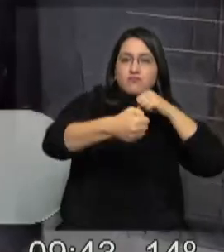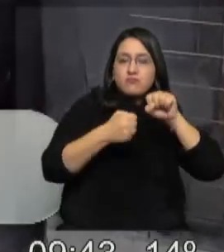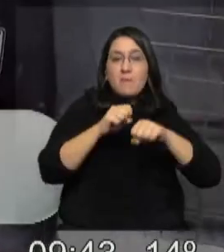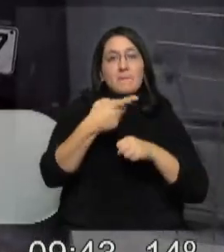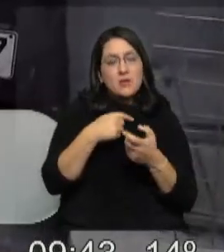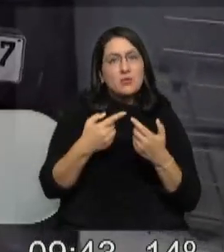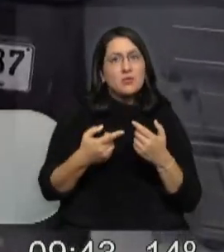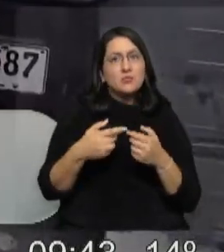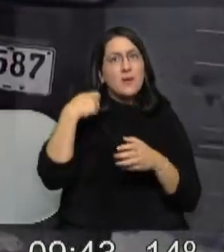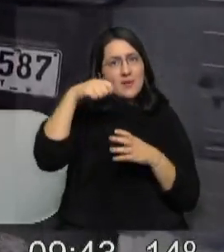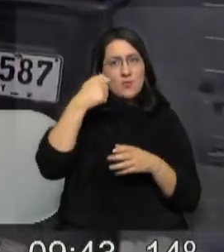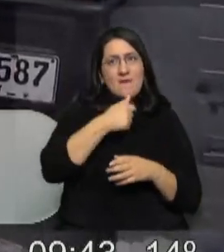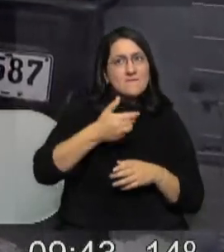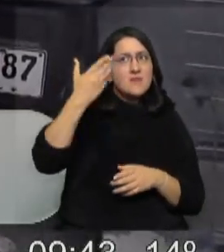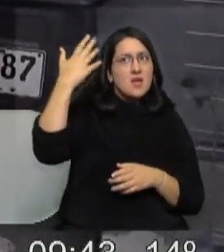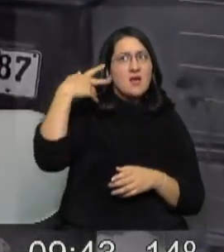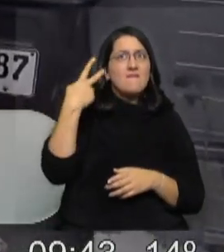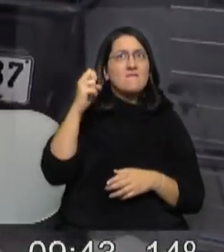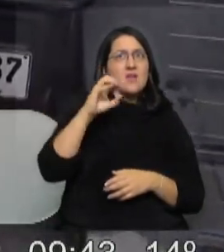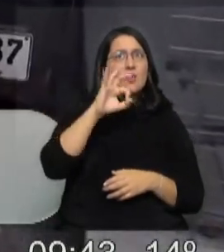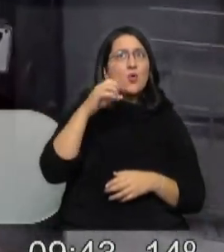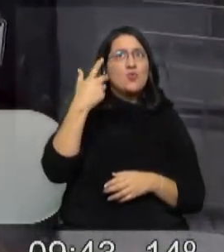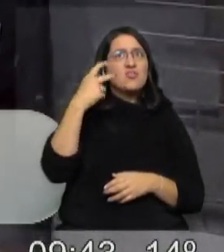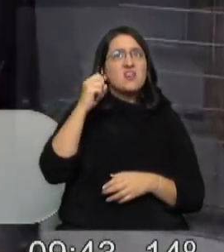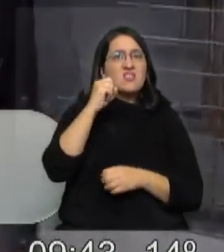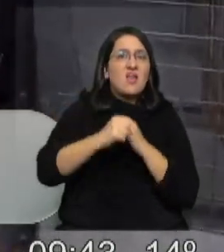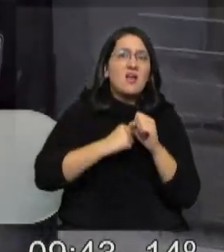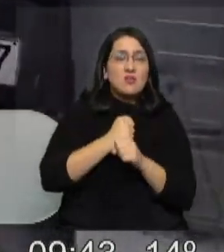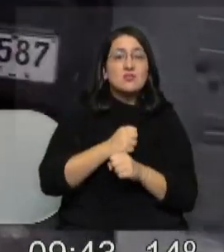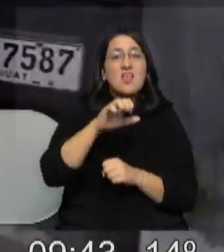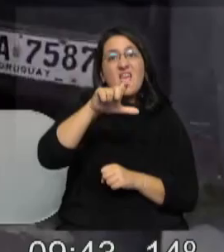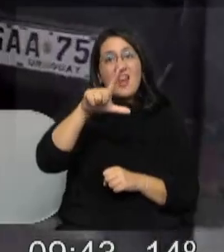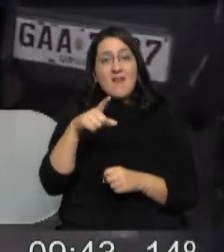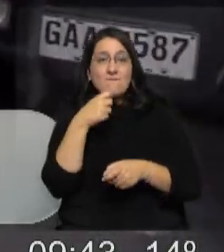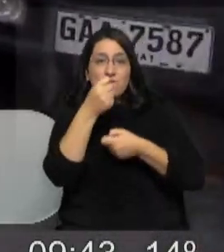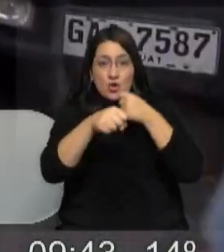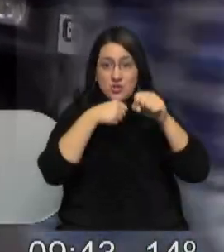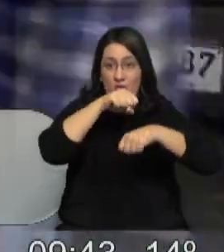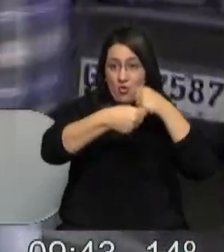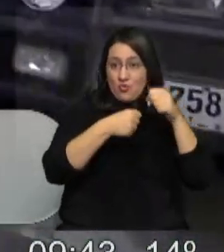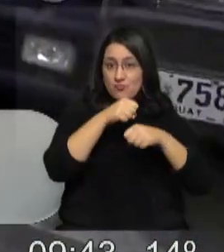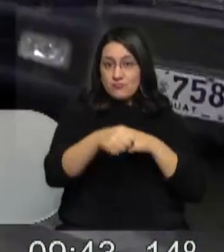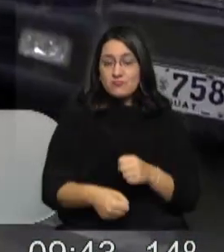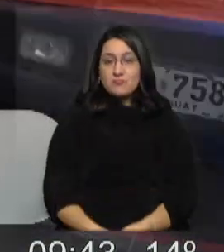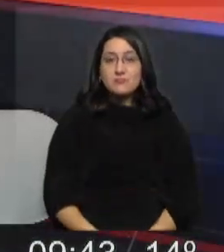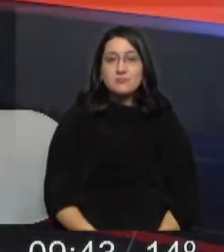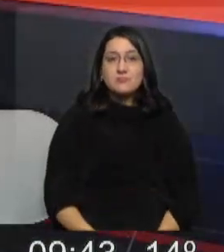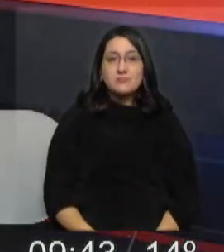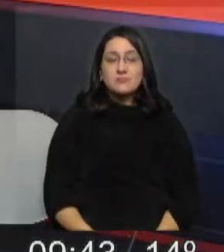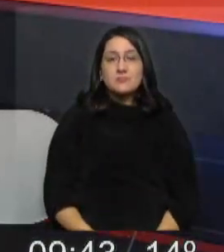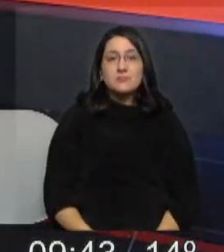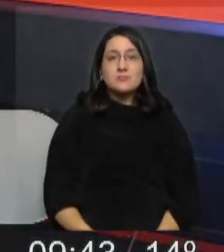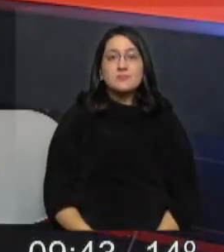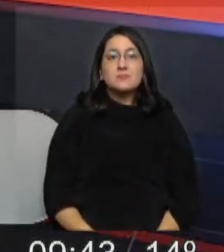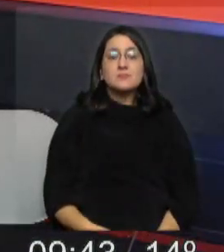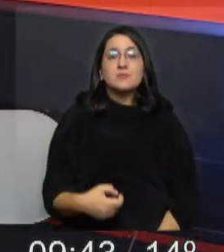tiene más de 20 años, 30 años. Está bien, pero es un clásico. El boxeador, atención. JP. Dime, Fito. No quiero interrumpirte la charla con la señora,